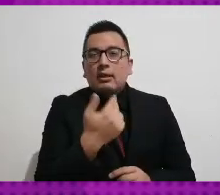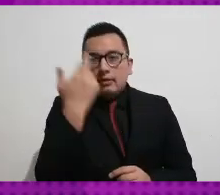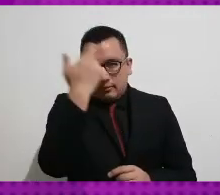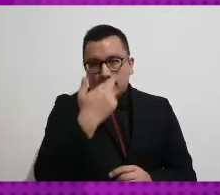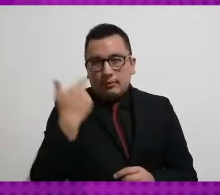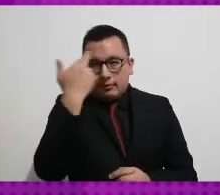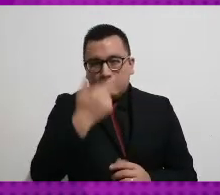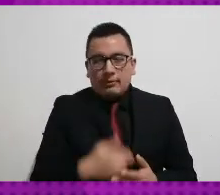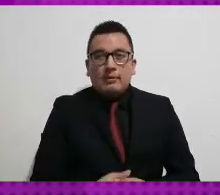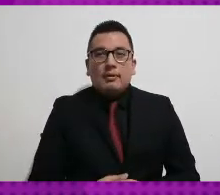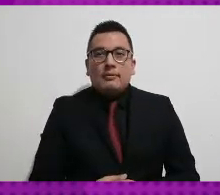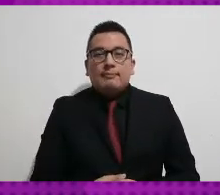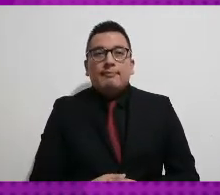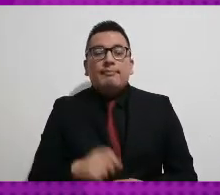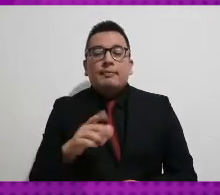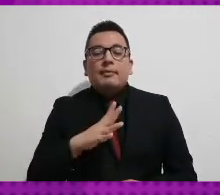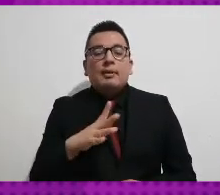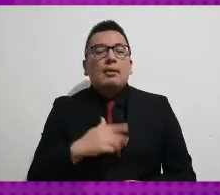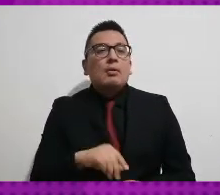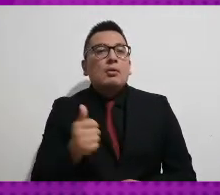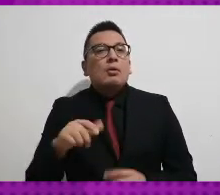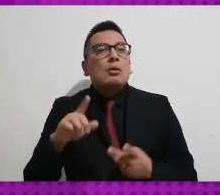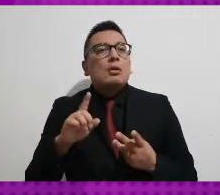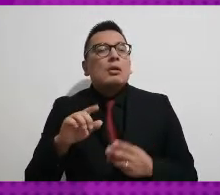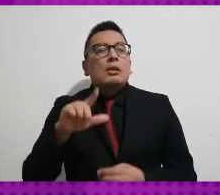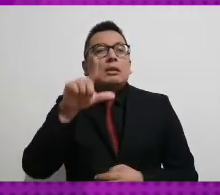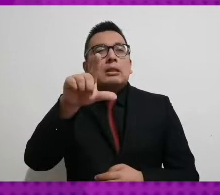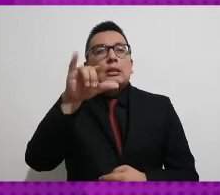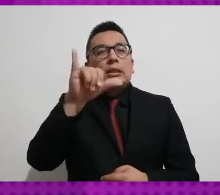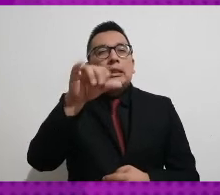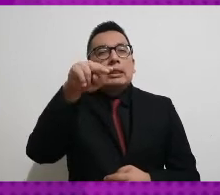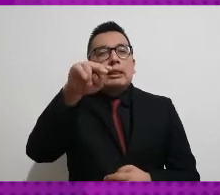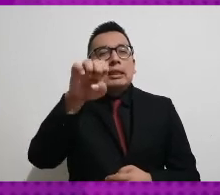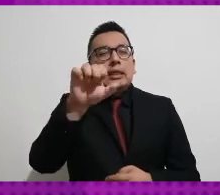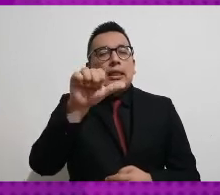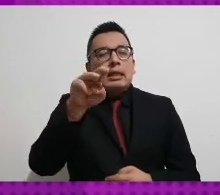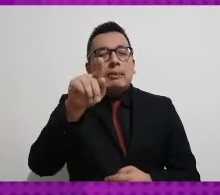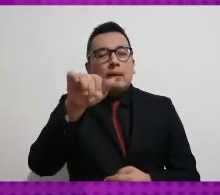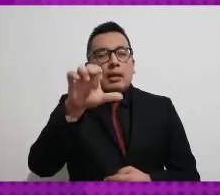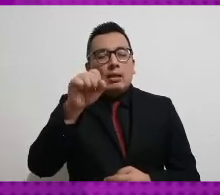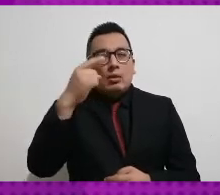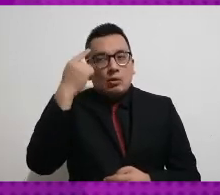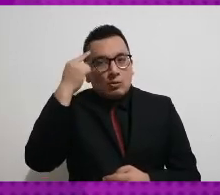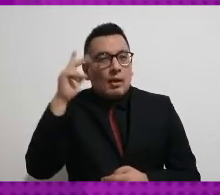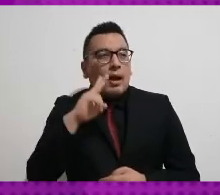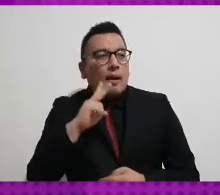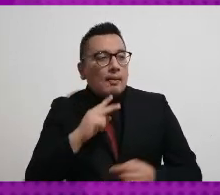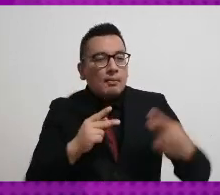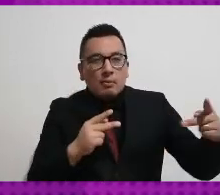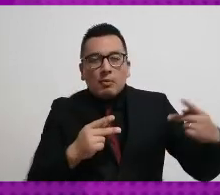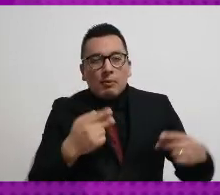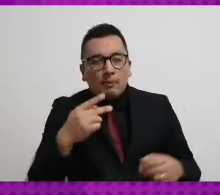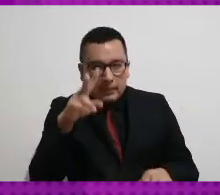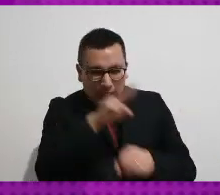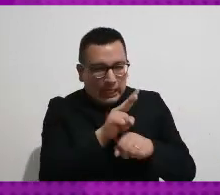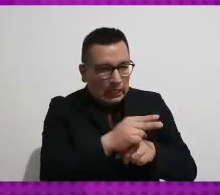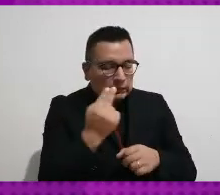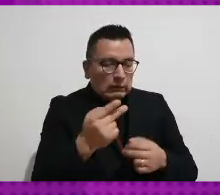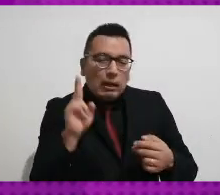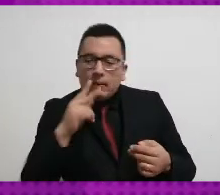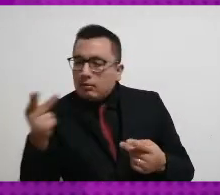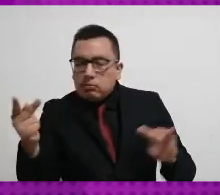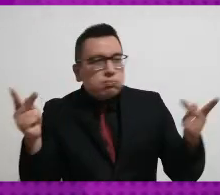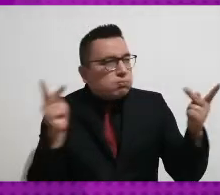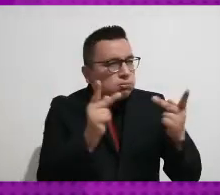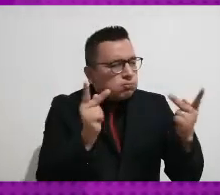hablar de los lineamientos que se emiten en el área de auditoría, que son indispensables para que ellos realicen sus funciones correctamente conforme a derecho, y algunos